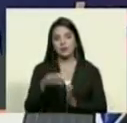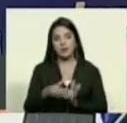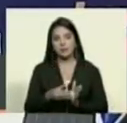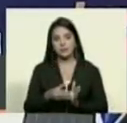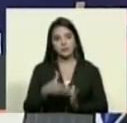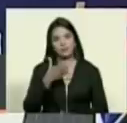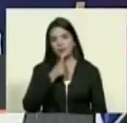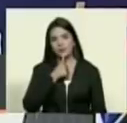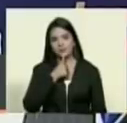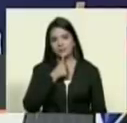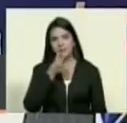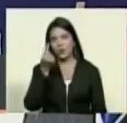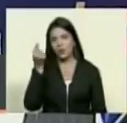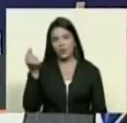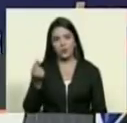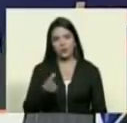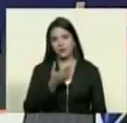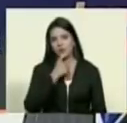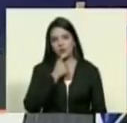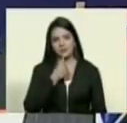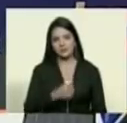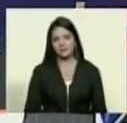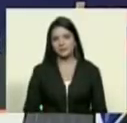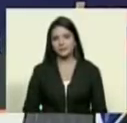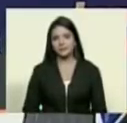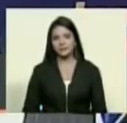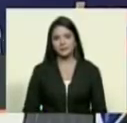No existe. No existe.